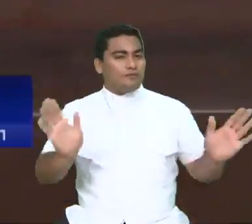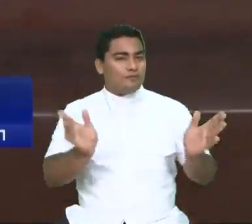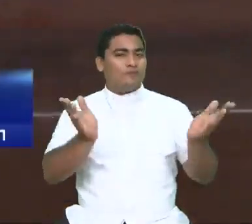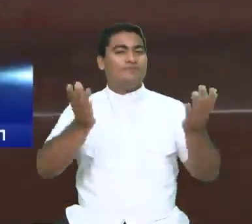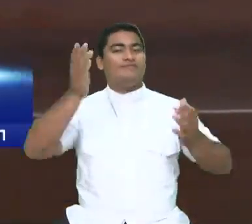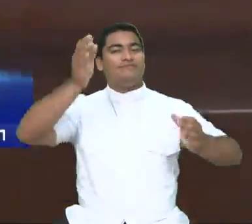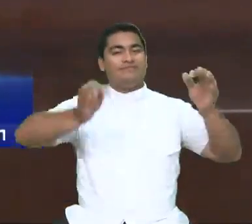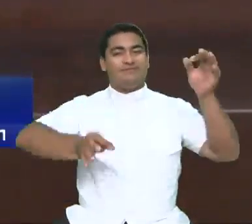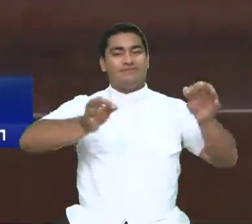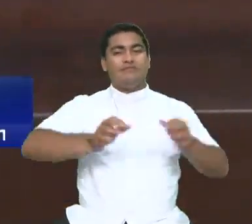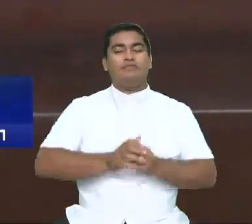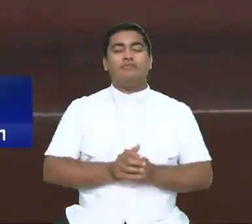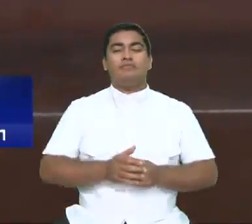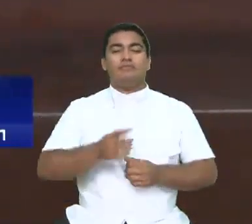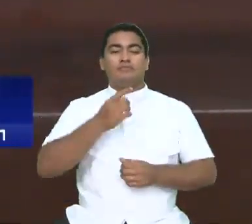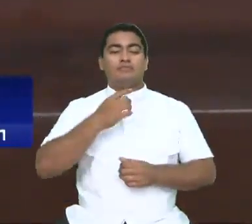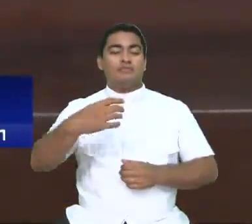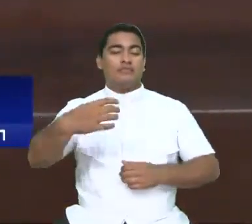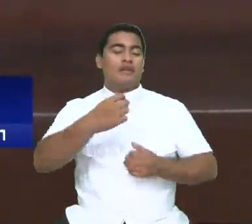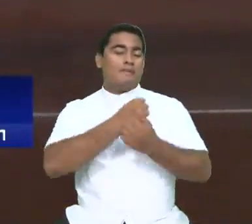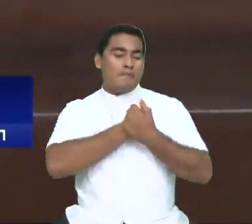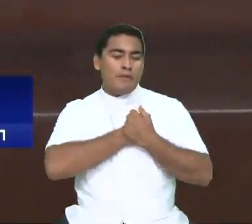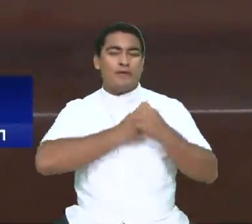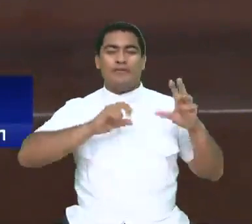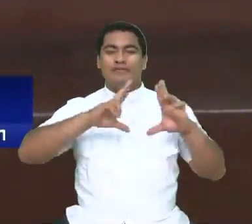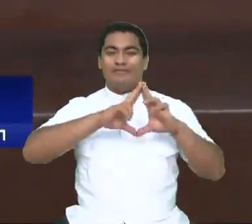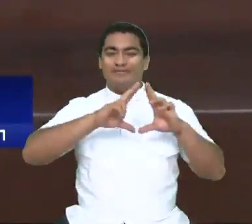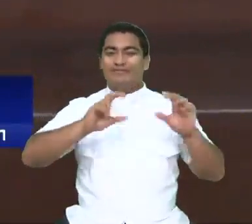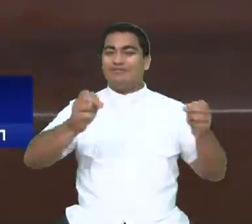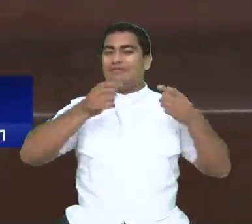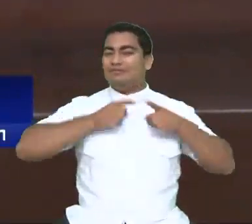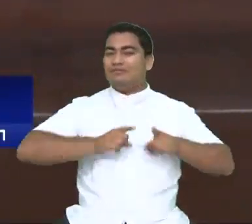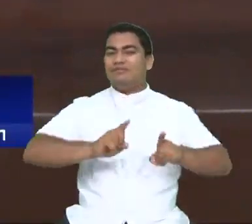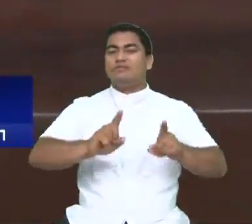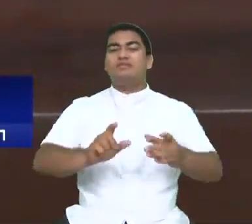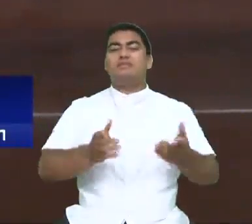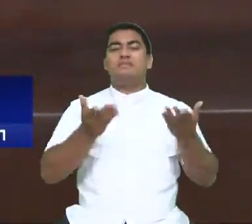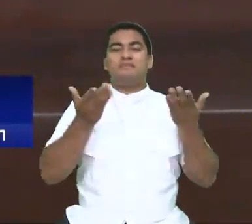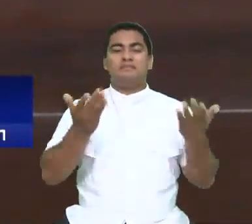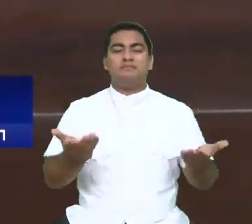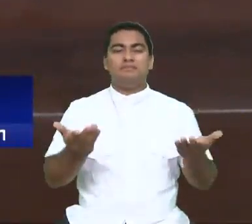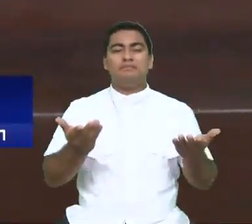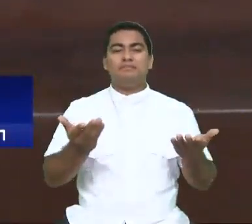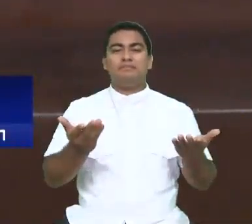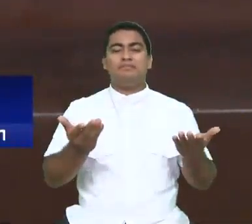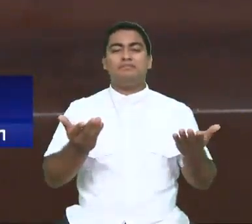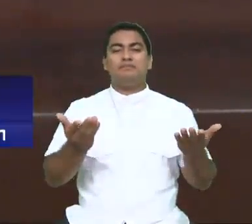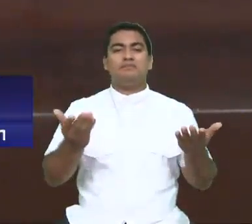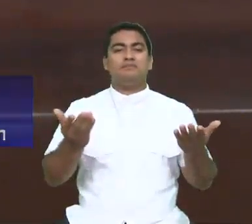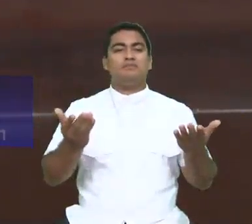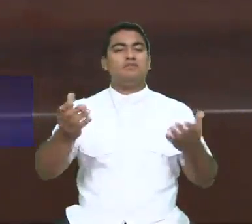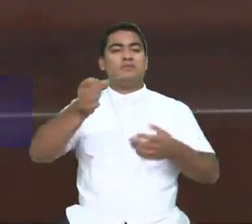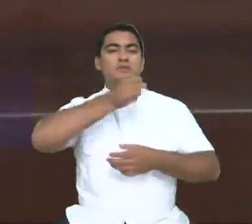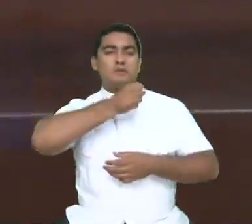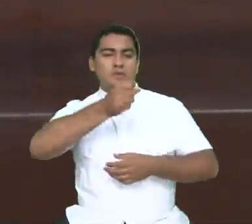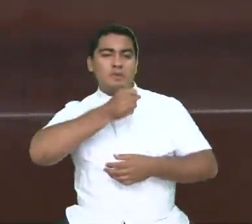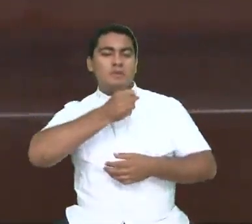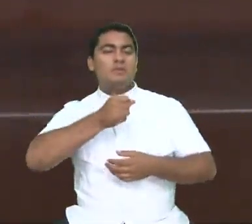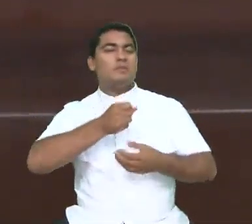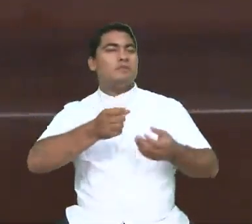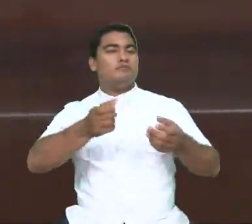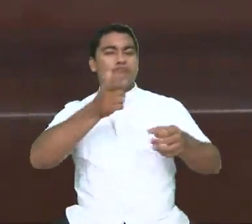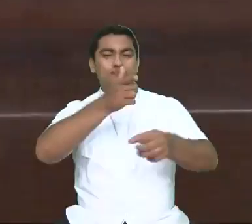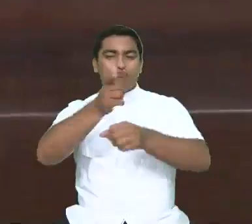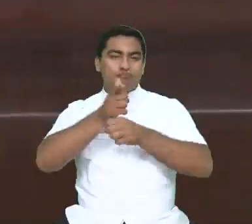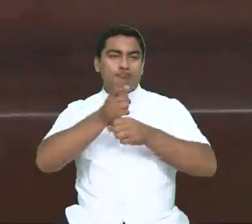Dignidad, nacionalismo. Para que cada mensaje, para que cada noticia